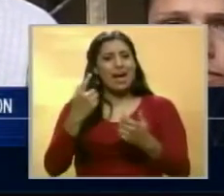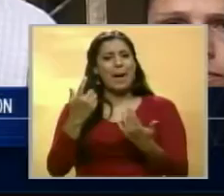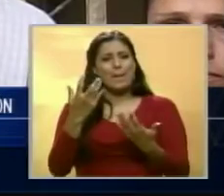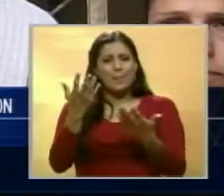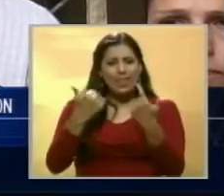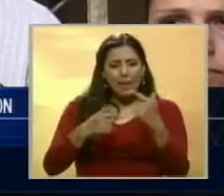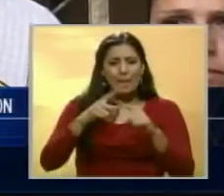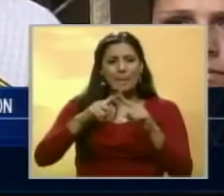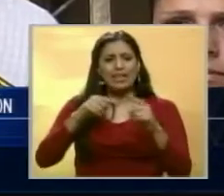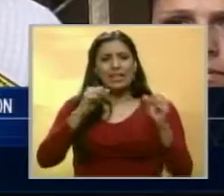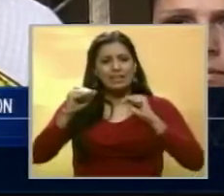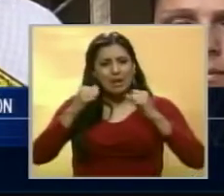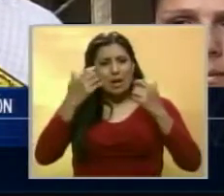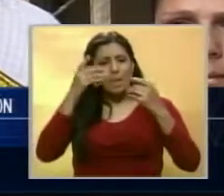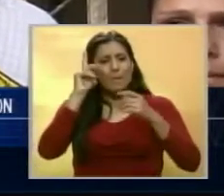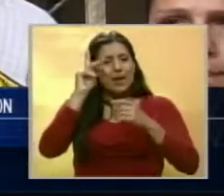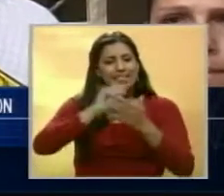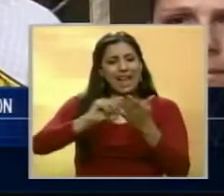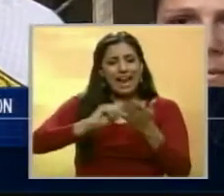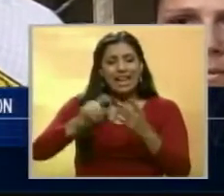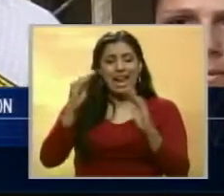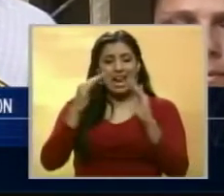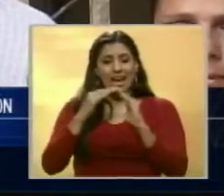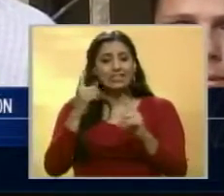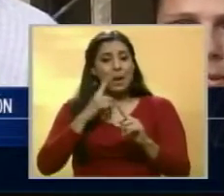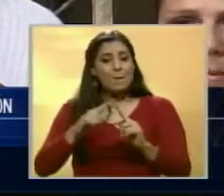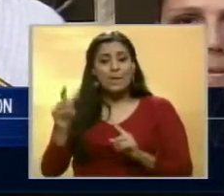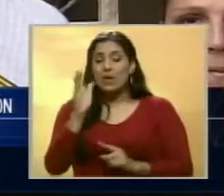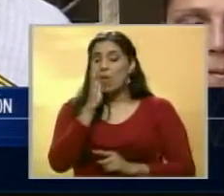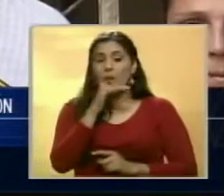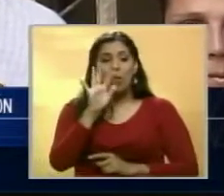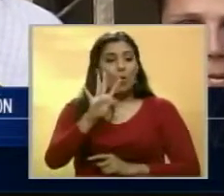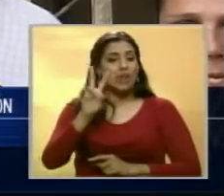contenido, para reforzar las actividades, pero no se pueden recuperar